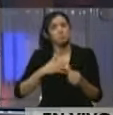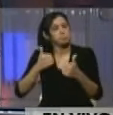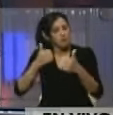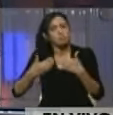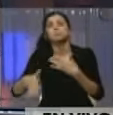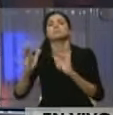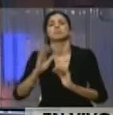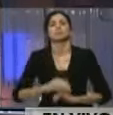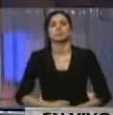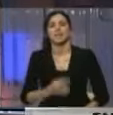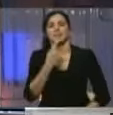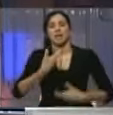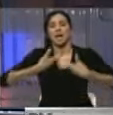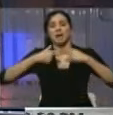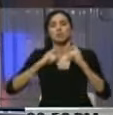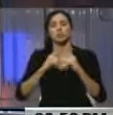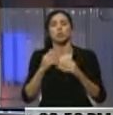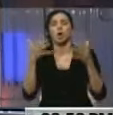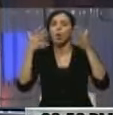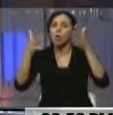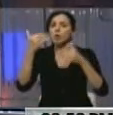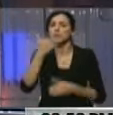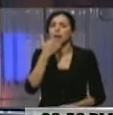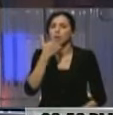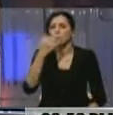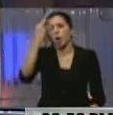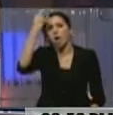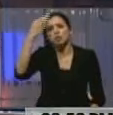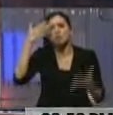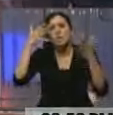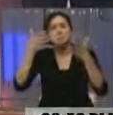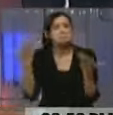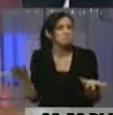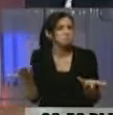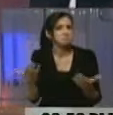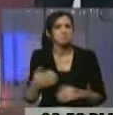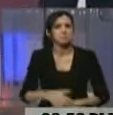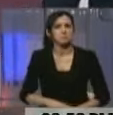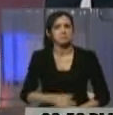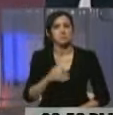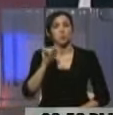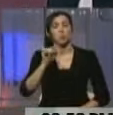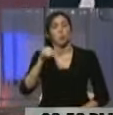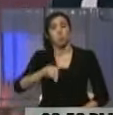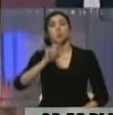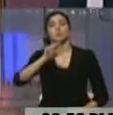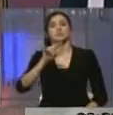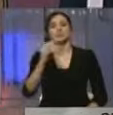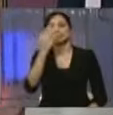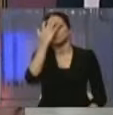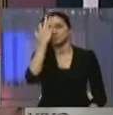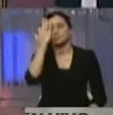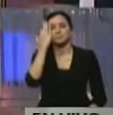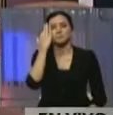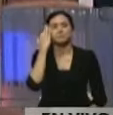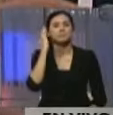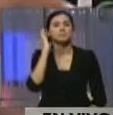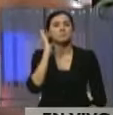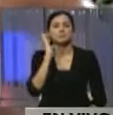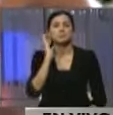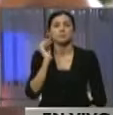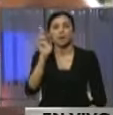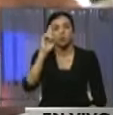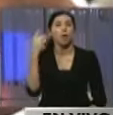Isturiz? ¿Qué recomendación, qué orientación nos puedes dar a esta hora de hoy, bueno, lunes? Fíjese, yo creo que hay razones